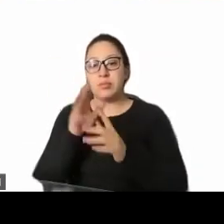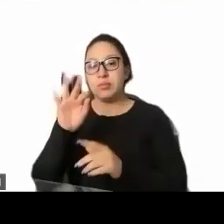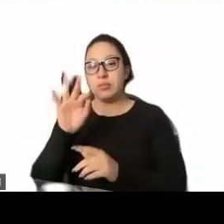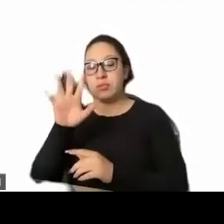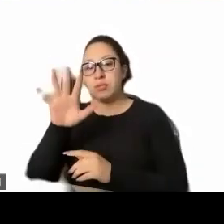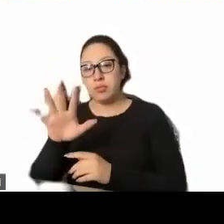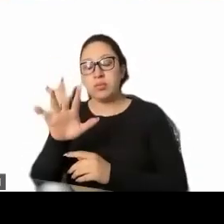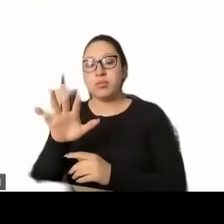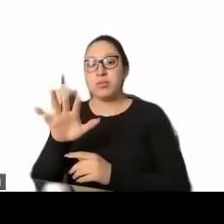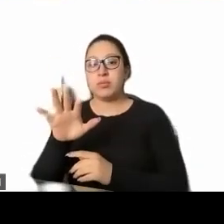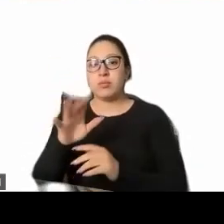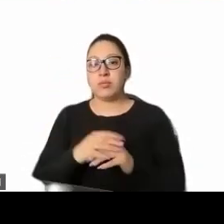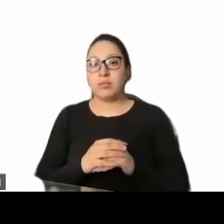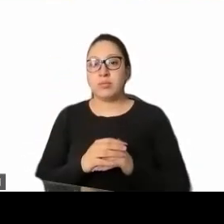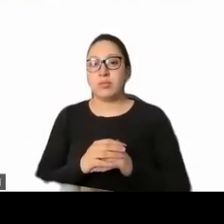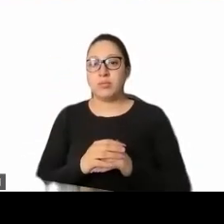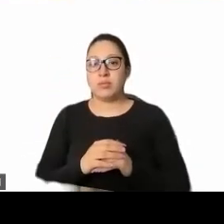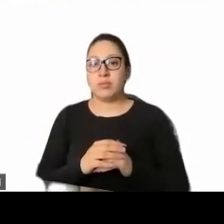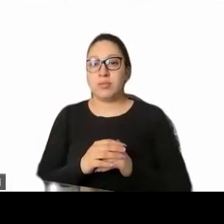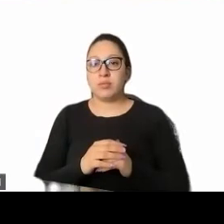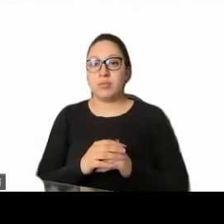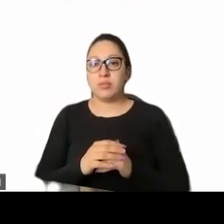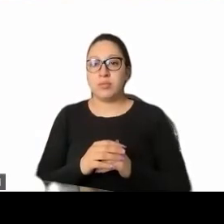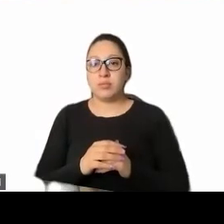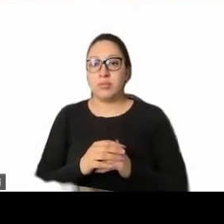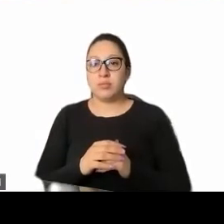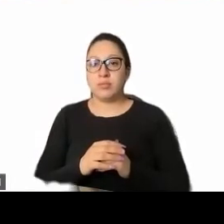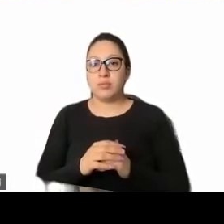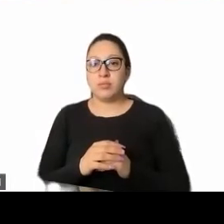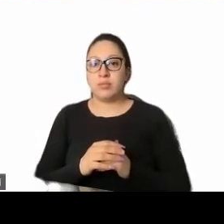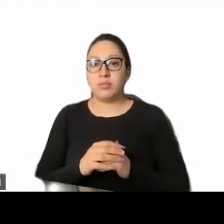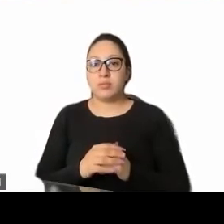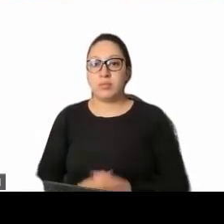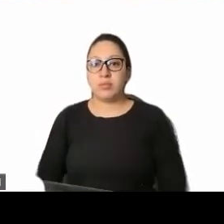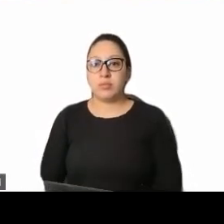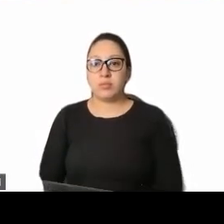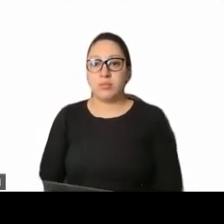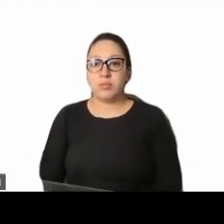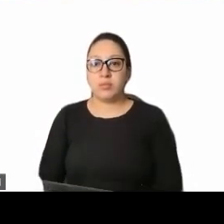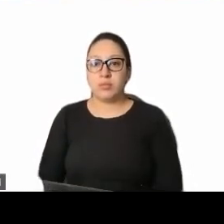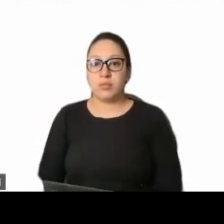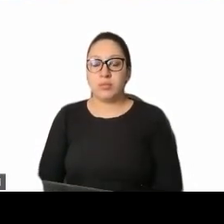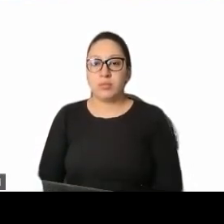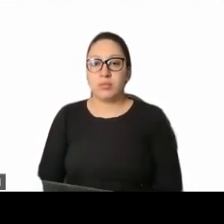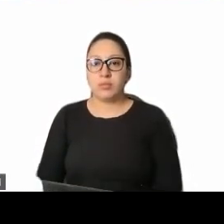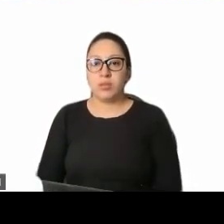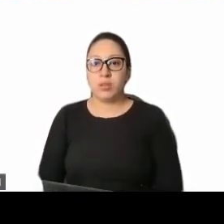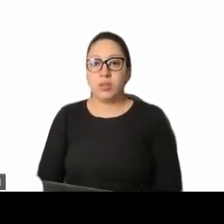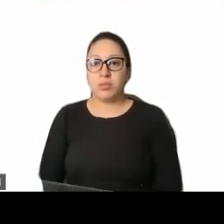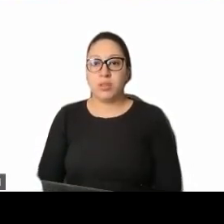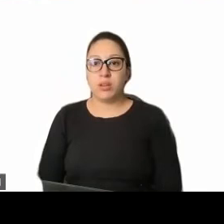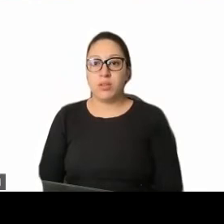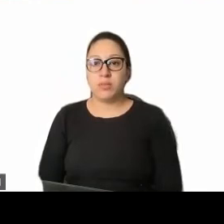45, 190 y 193 del reglamento del Congreso de la Ciudad de México, así como el acuerdo